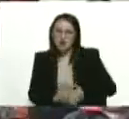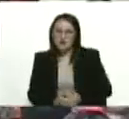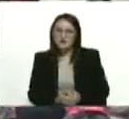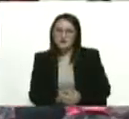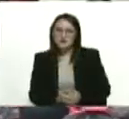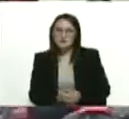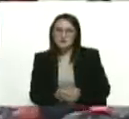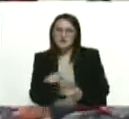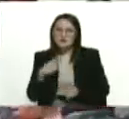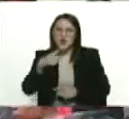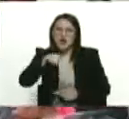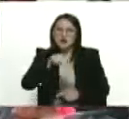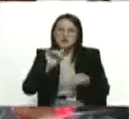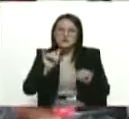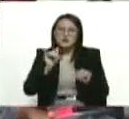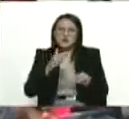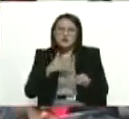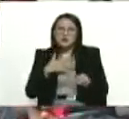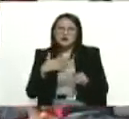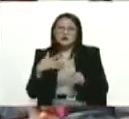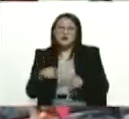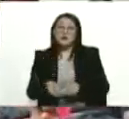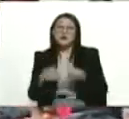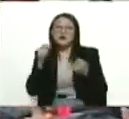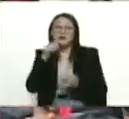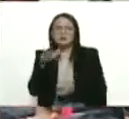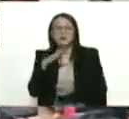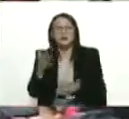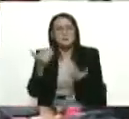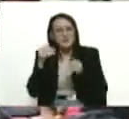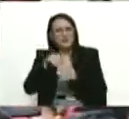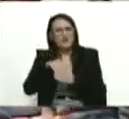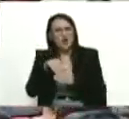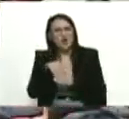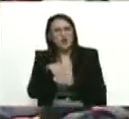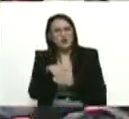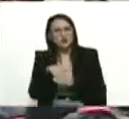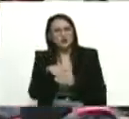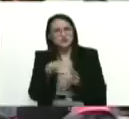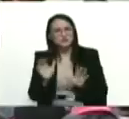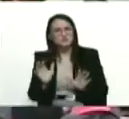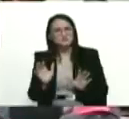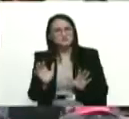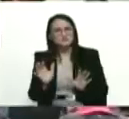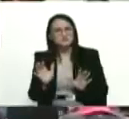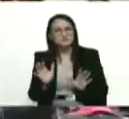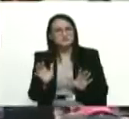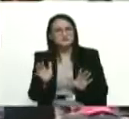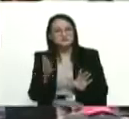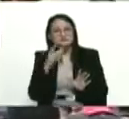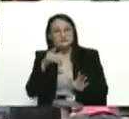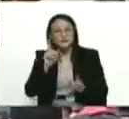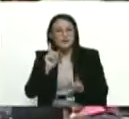Después que ellos querían que exterminaran al pueblo, ahora le piden el voto. Bueno, bien pendejo es uno si va a votar por ellos.